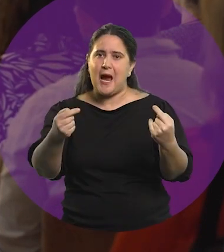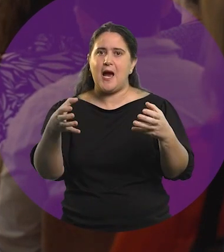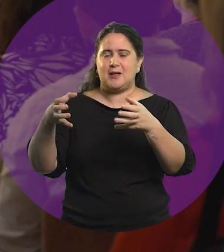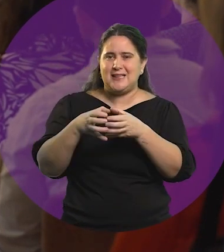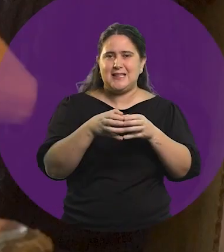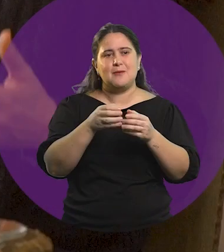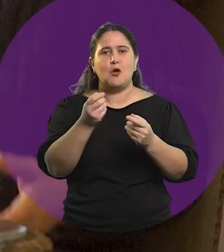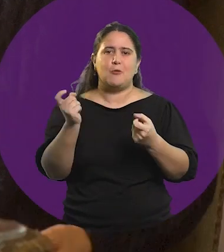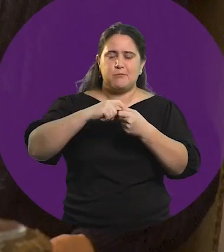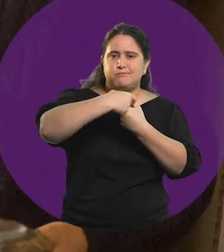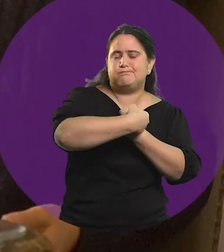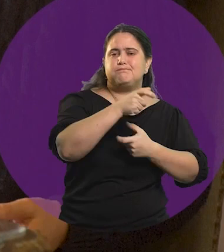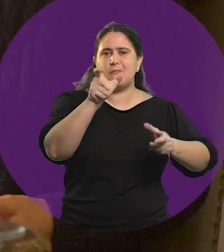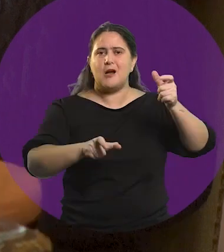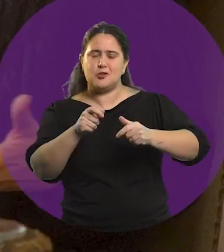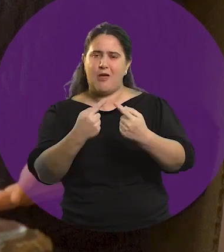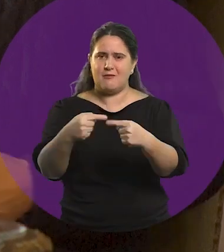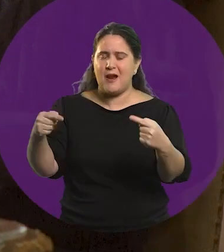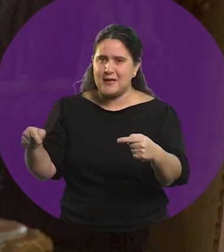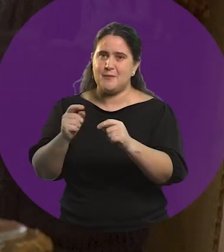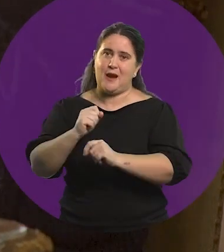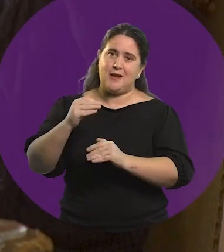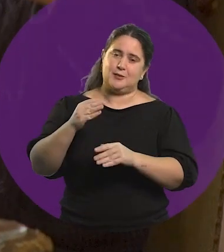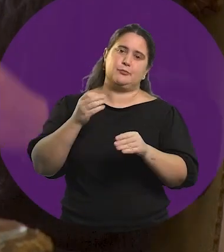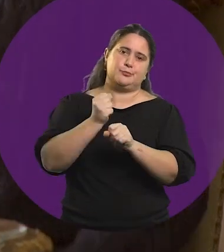diversos trabajando por el desarrollo del país en estas áreas que